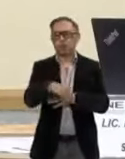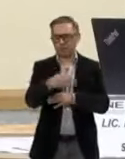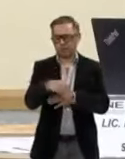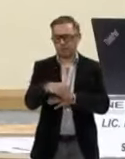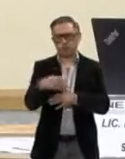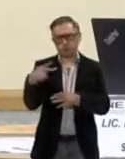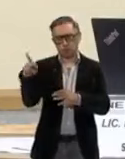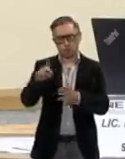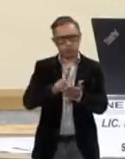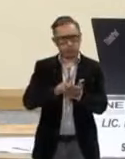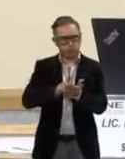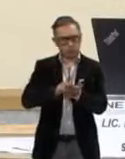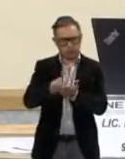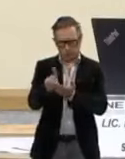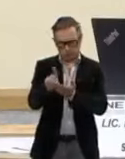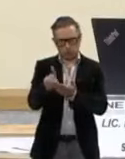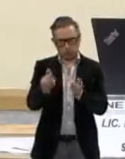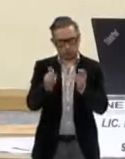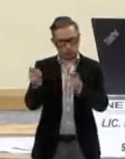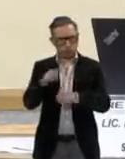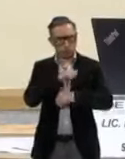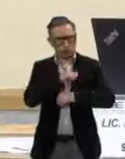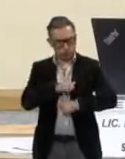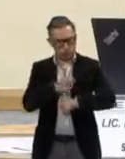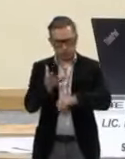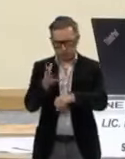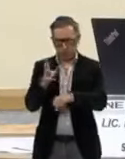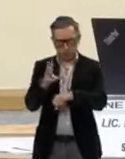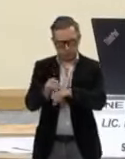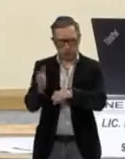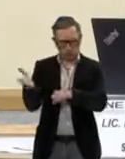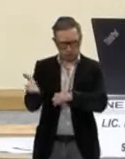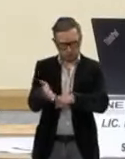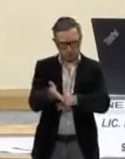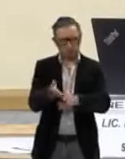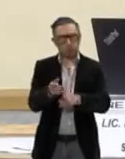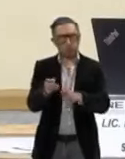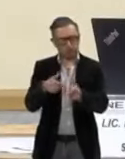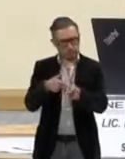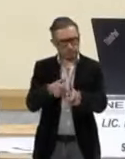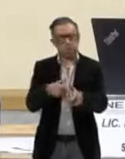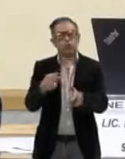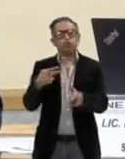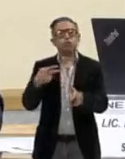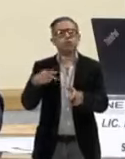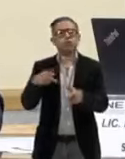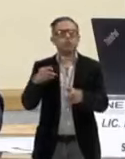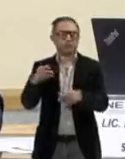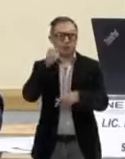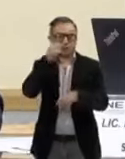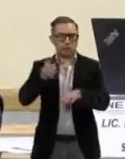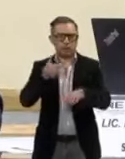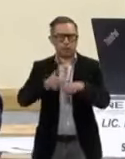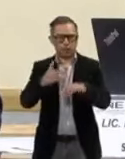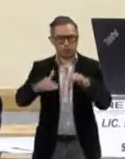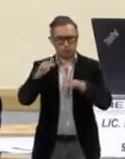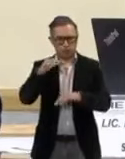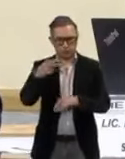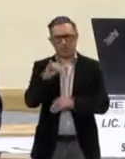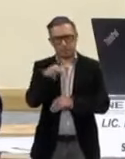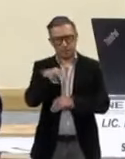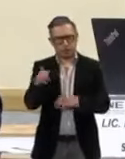sus derechos y prerrogativas propias de su encargo así como para que sigue ejerciendo sus funciones como secretario ejecutivo del Instituto Nacional